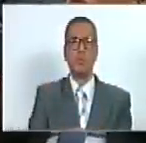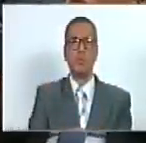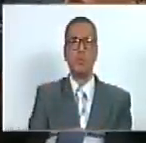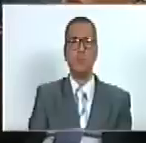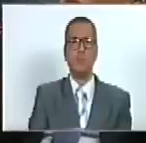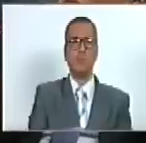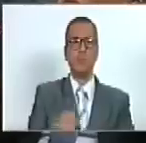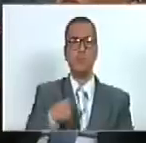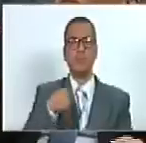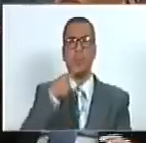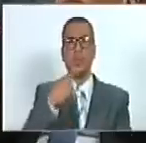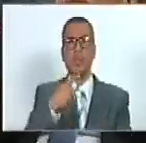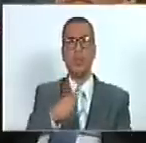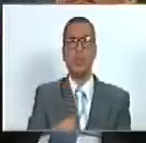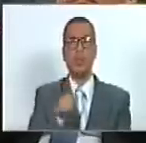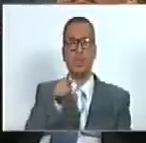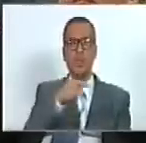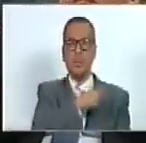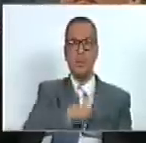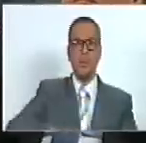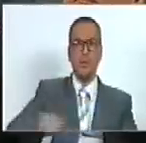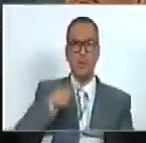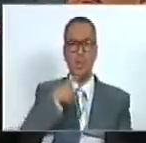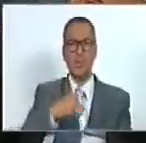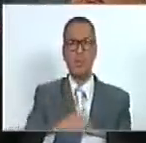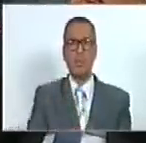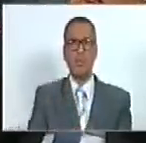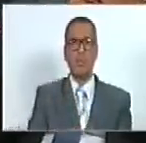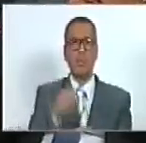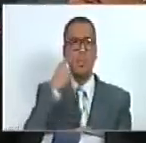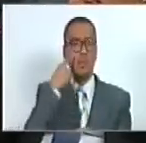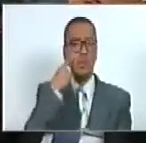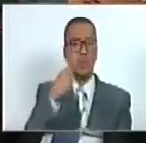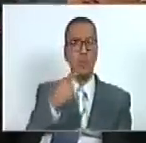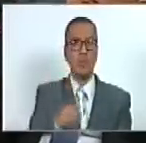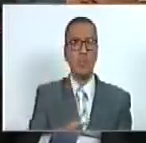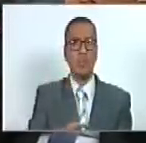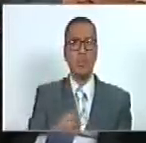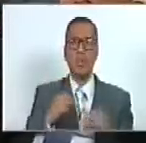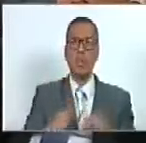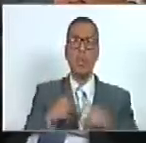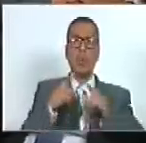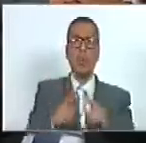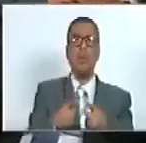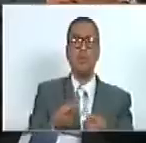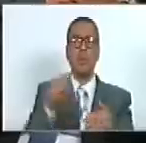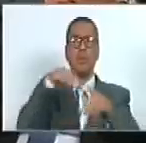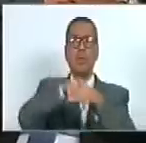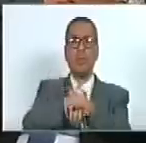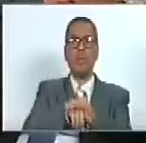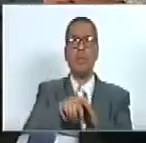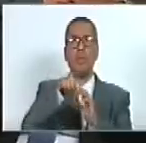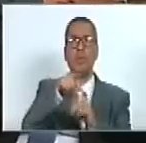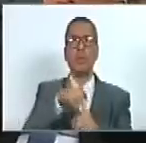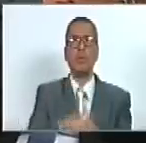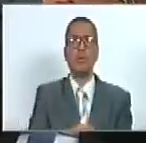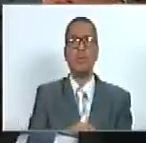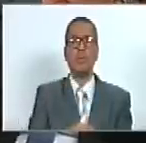Y entonces le pedimos, señor presidente, concluyendo, que se vea la posibilidad de la inclusión de